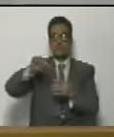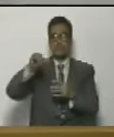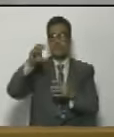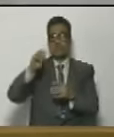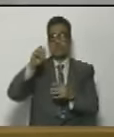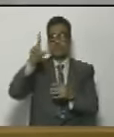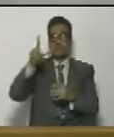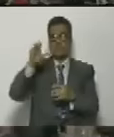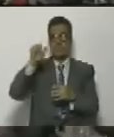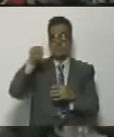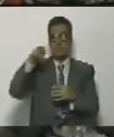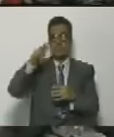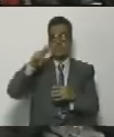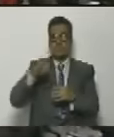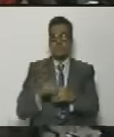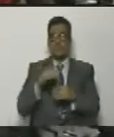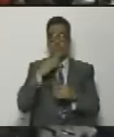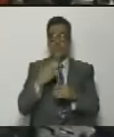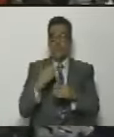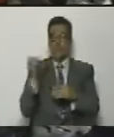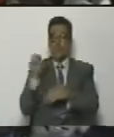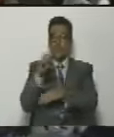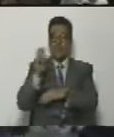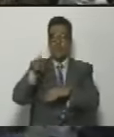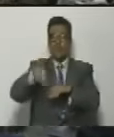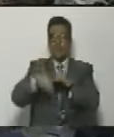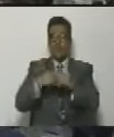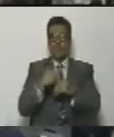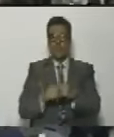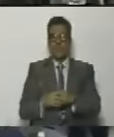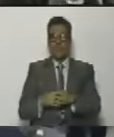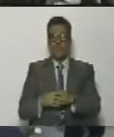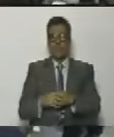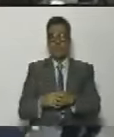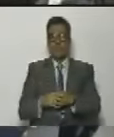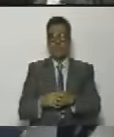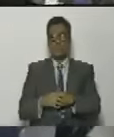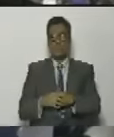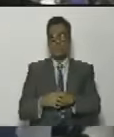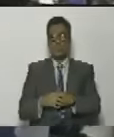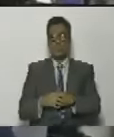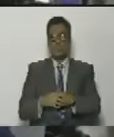Gudiño. Solicita la tribuna de oradores, se le concede.